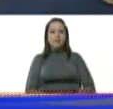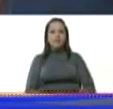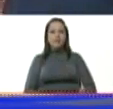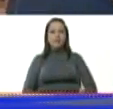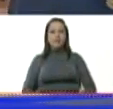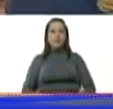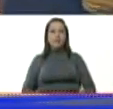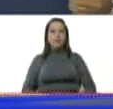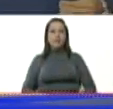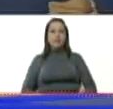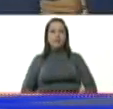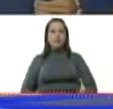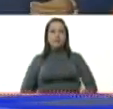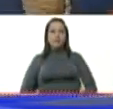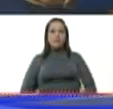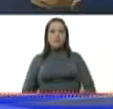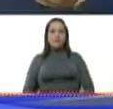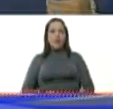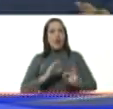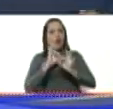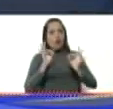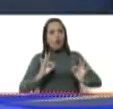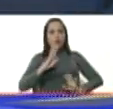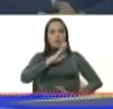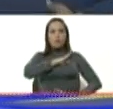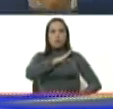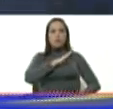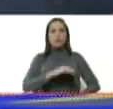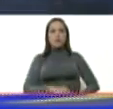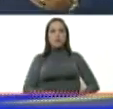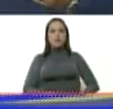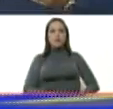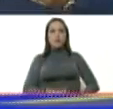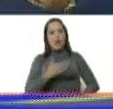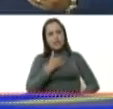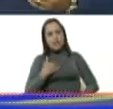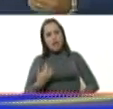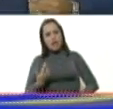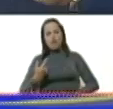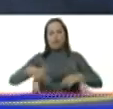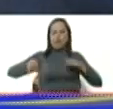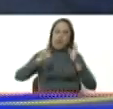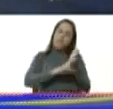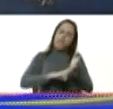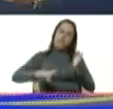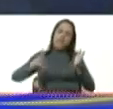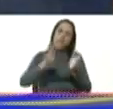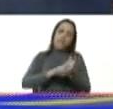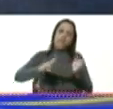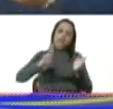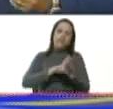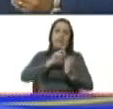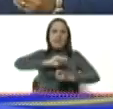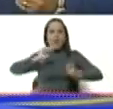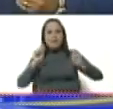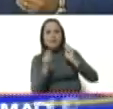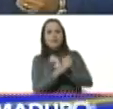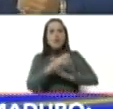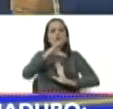Miren, de manera autocrítica, yo he pedido una y mil veces que convirtamos estos